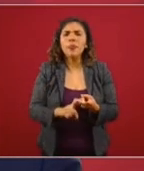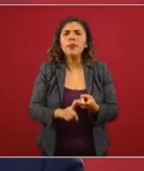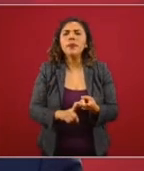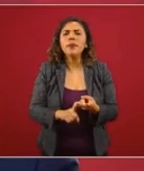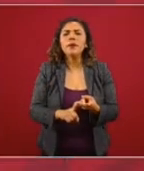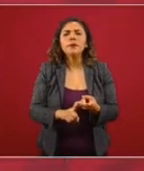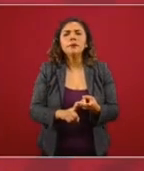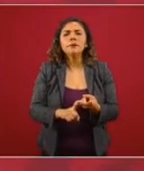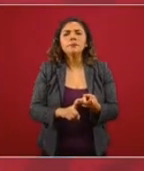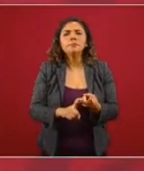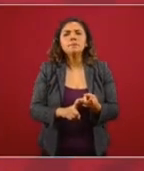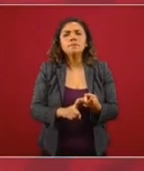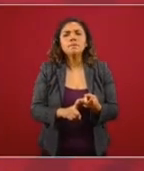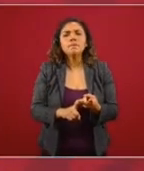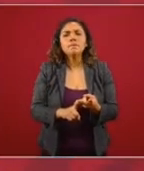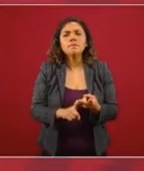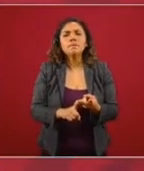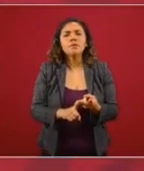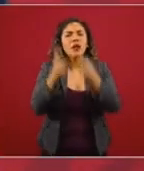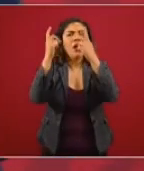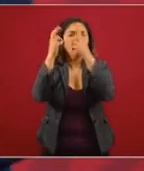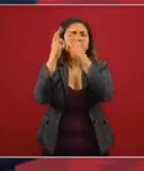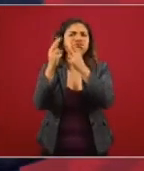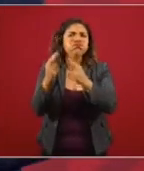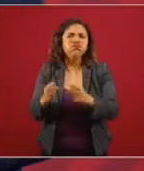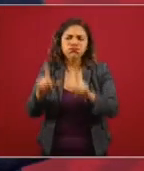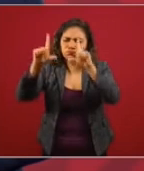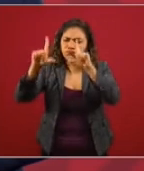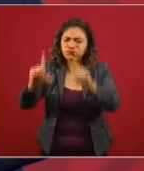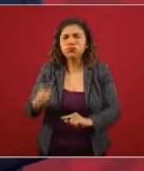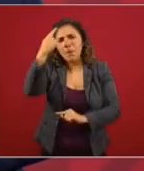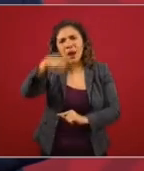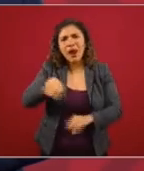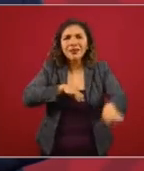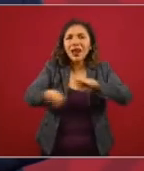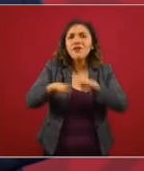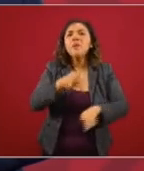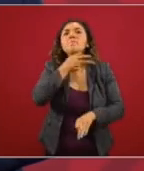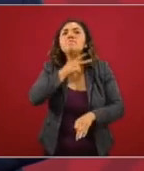se dejó en ruinas la petroquímica?